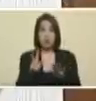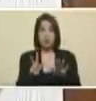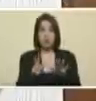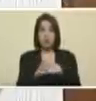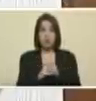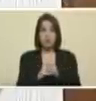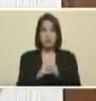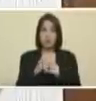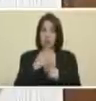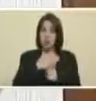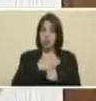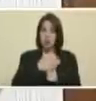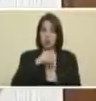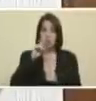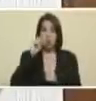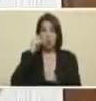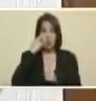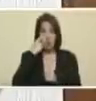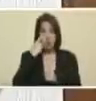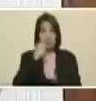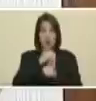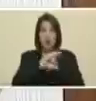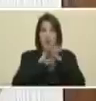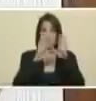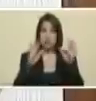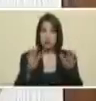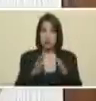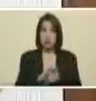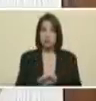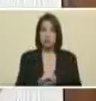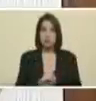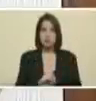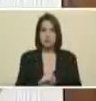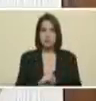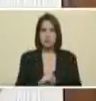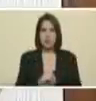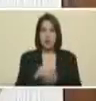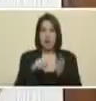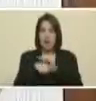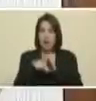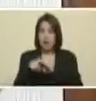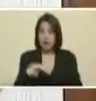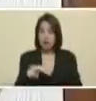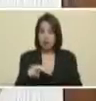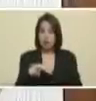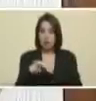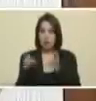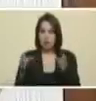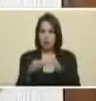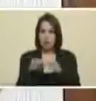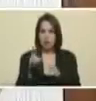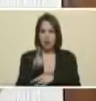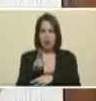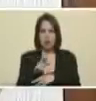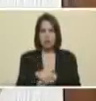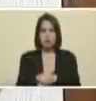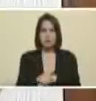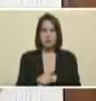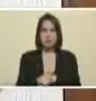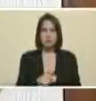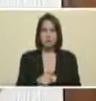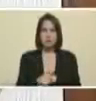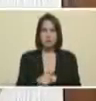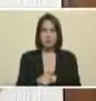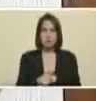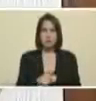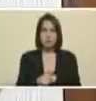Yo lo recuerdo clarito, que dentro de la causa R de entonces, tú militabas en esa